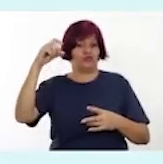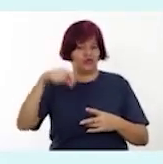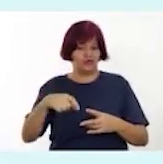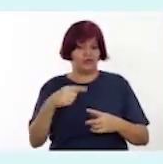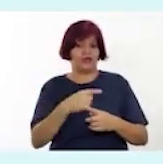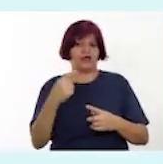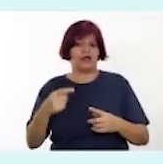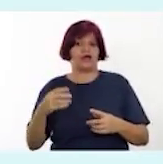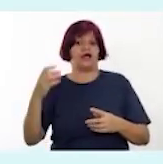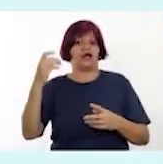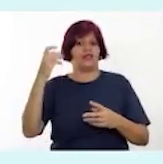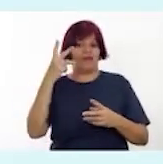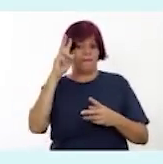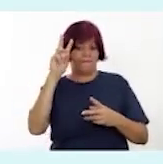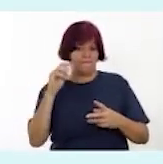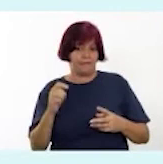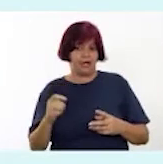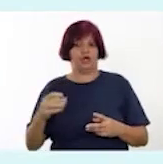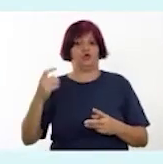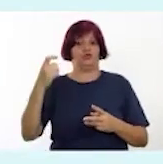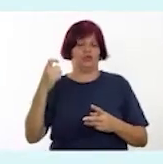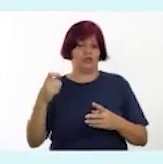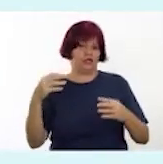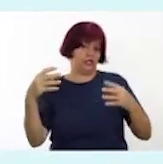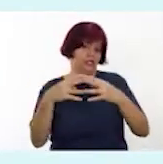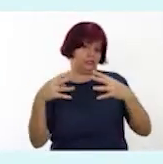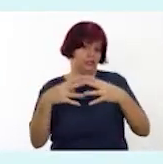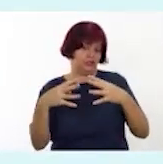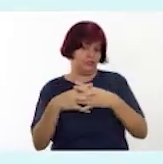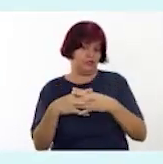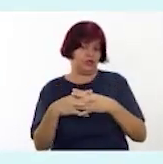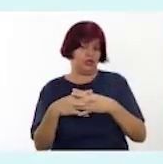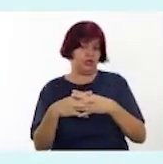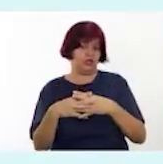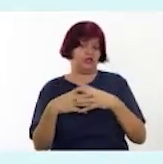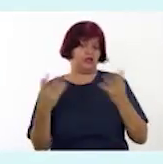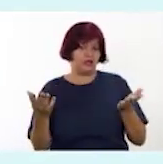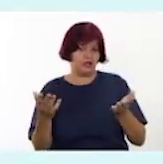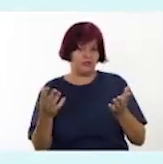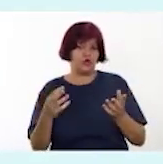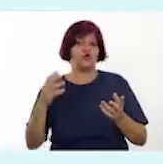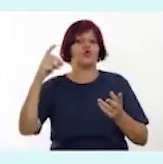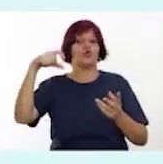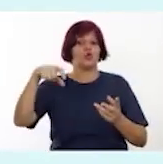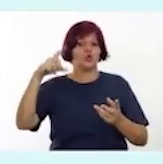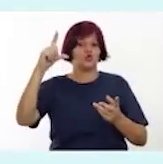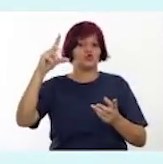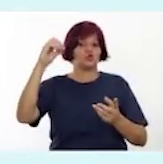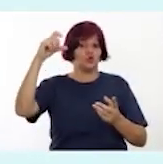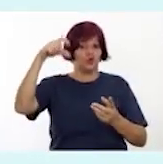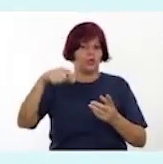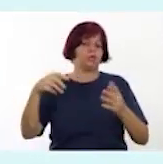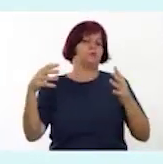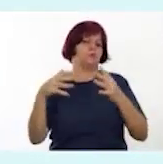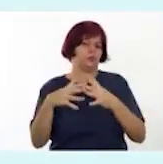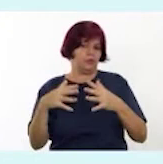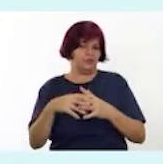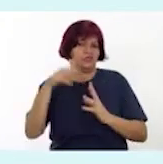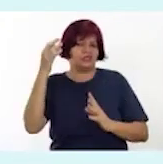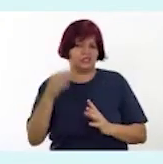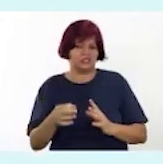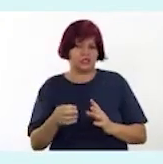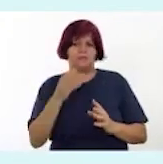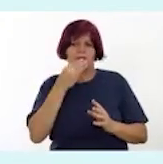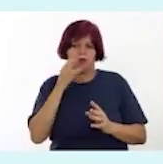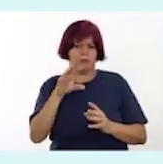que a cada valor de x que puede tomar, usted le hace corresponder su logaritmo correspondiente, siempre y